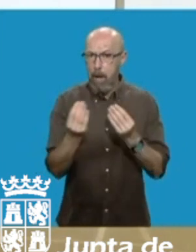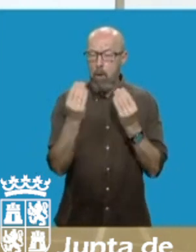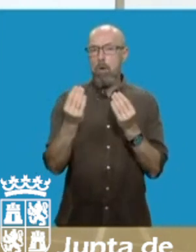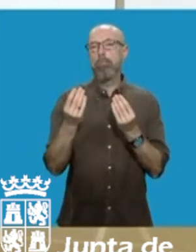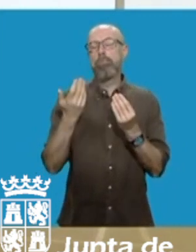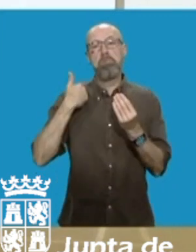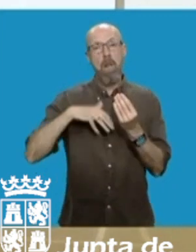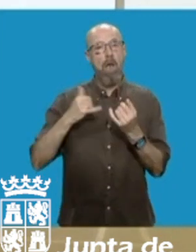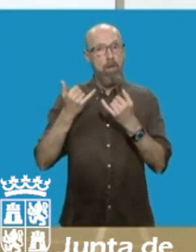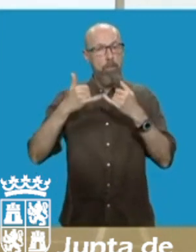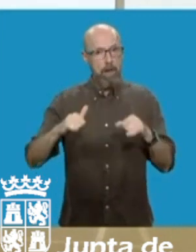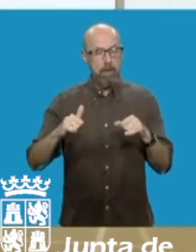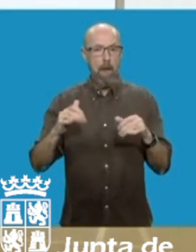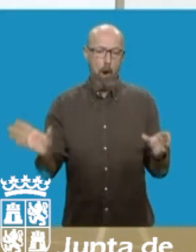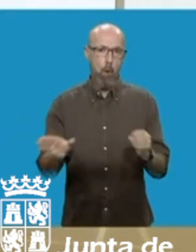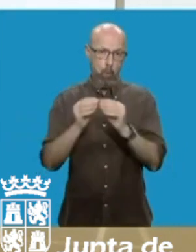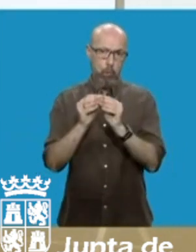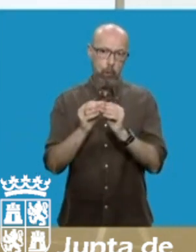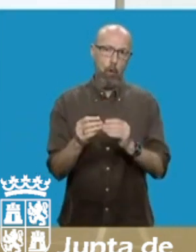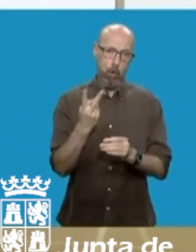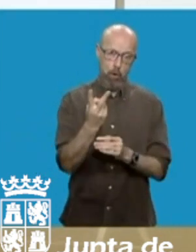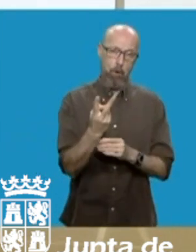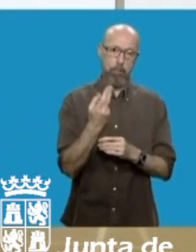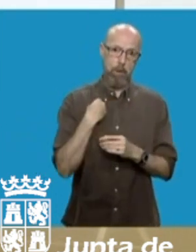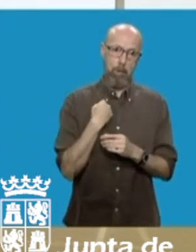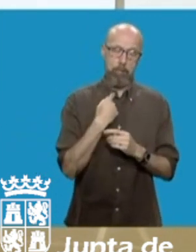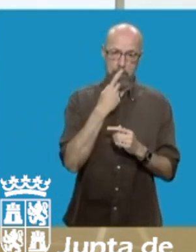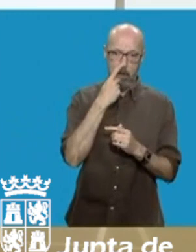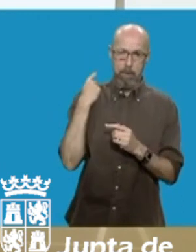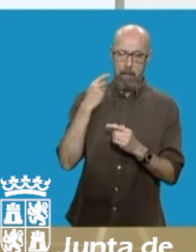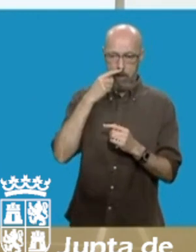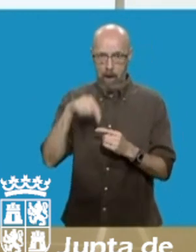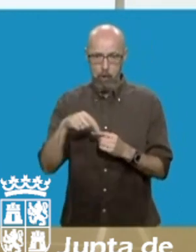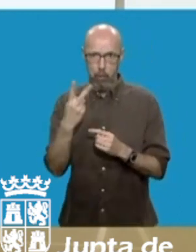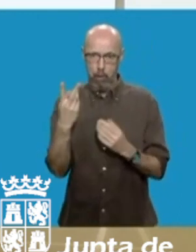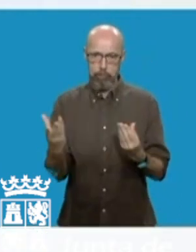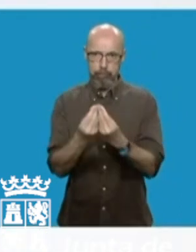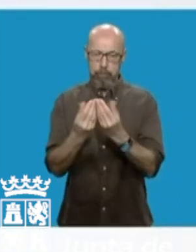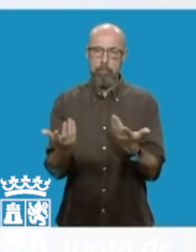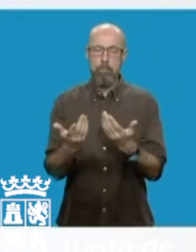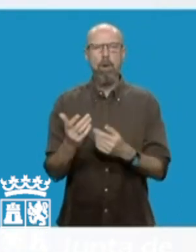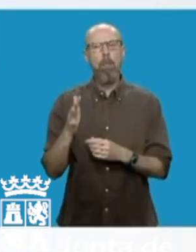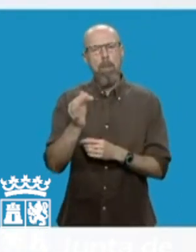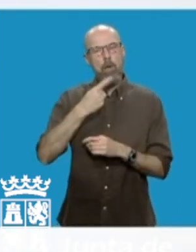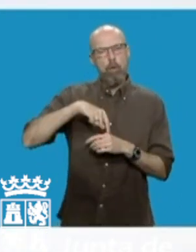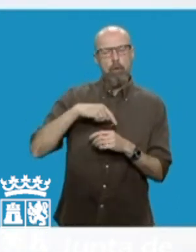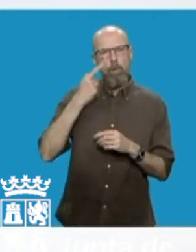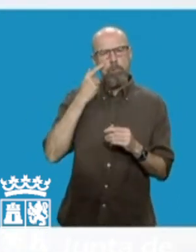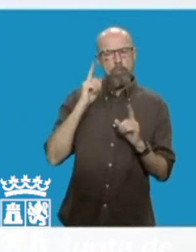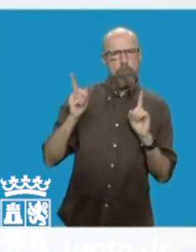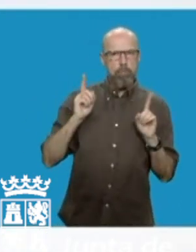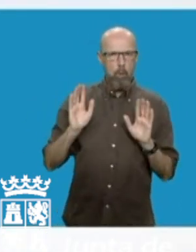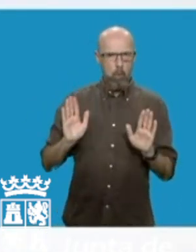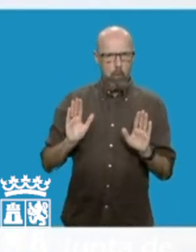celebramos conjuntamente la entrega de los 2 premios de las 2 últimas ediciones. Además, guiados por la prudencia, realizamos este acto de